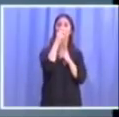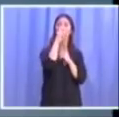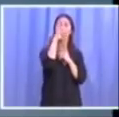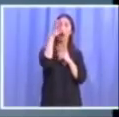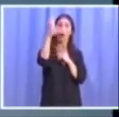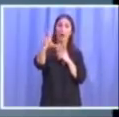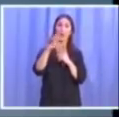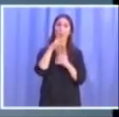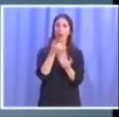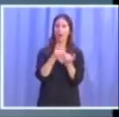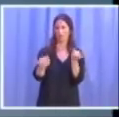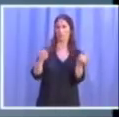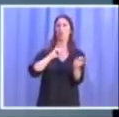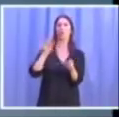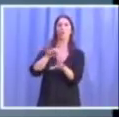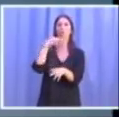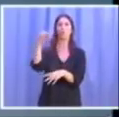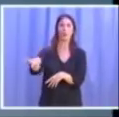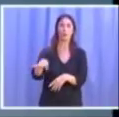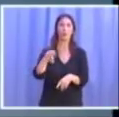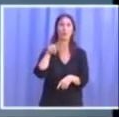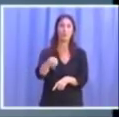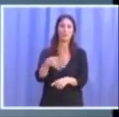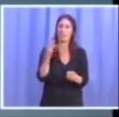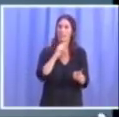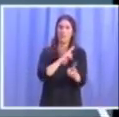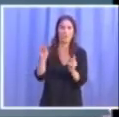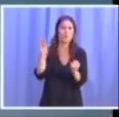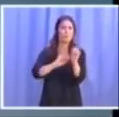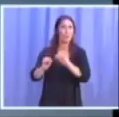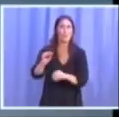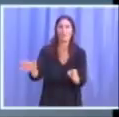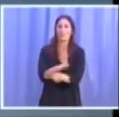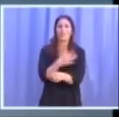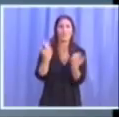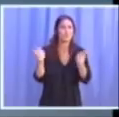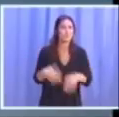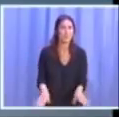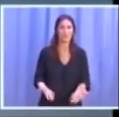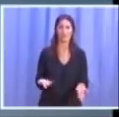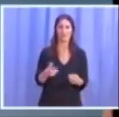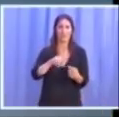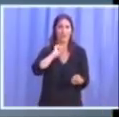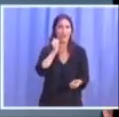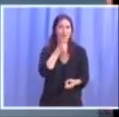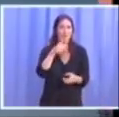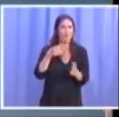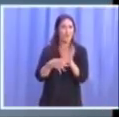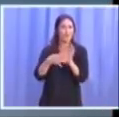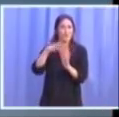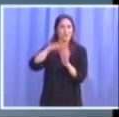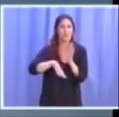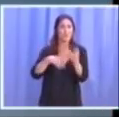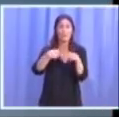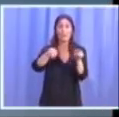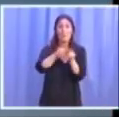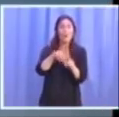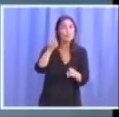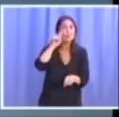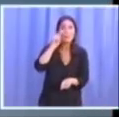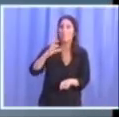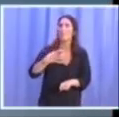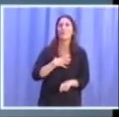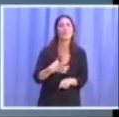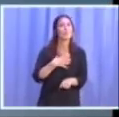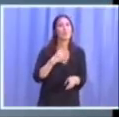se ha visto en la calle. Y a eso es que se le debe dar respuesta inmediata. No se puede seguir sosteniendo sobre la precariedad laboral. Igual que el turismo, no se puede